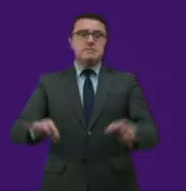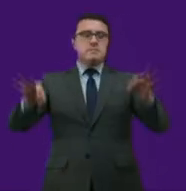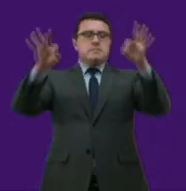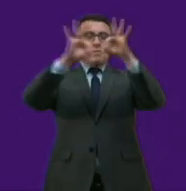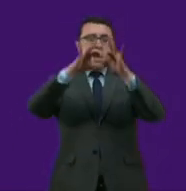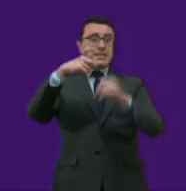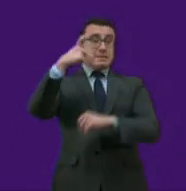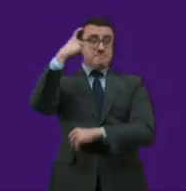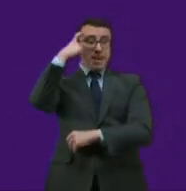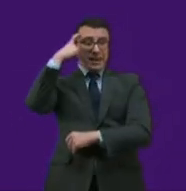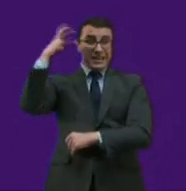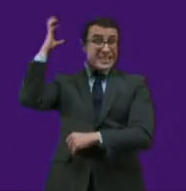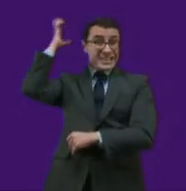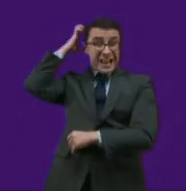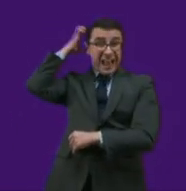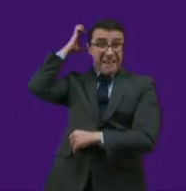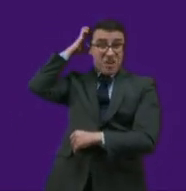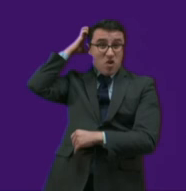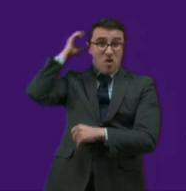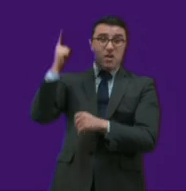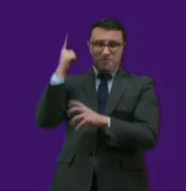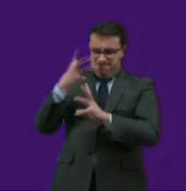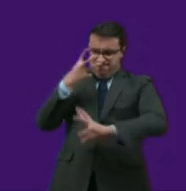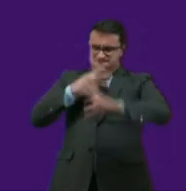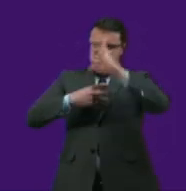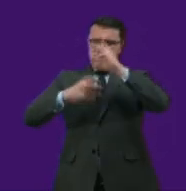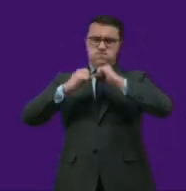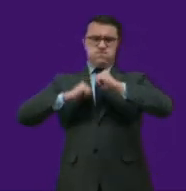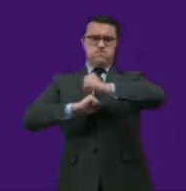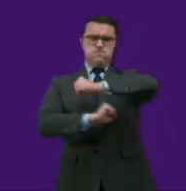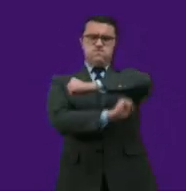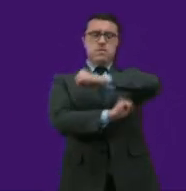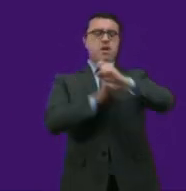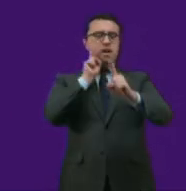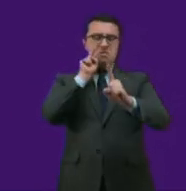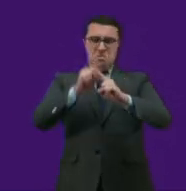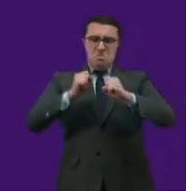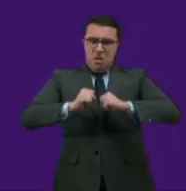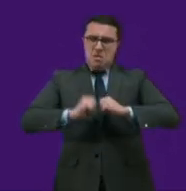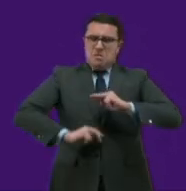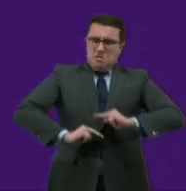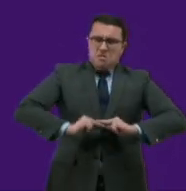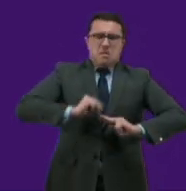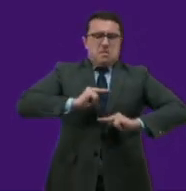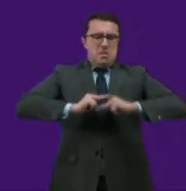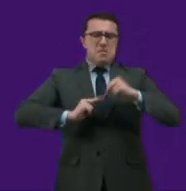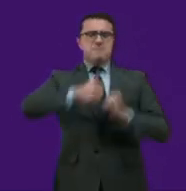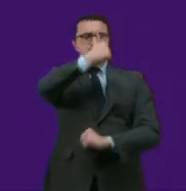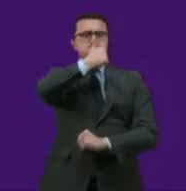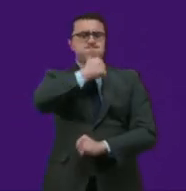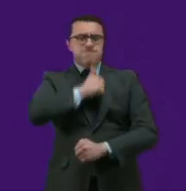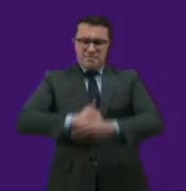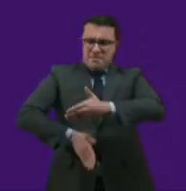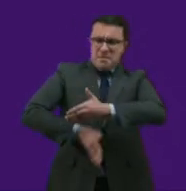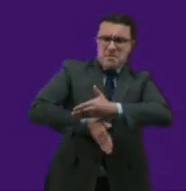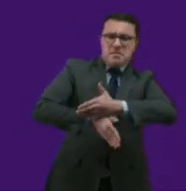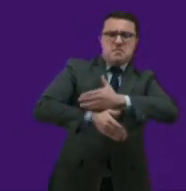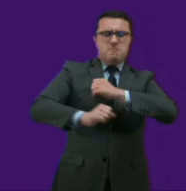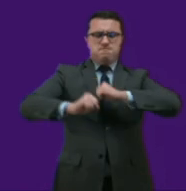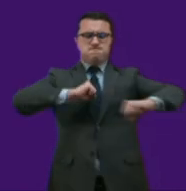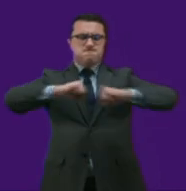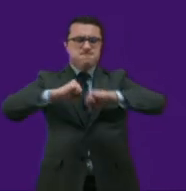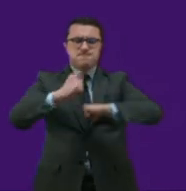cerebro para que se siga construyendo con esa resiliencia, con esa determinación, con esa